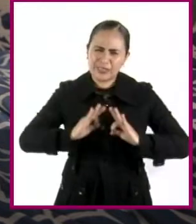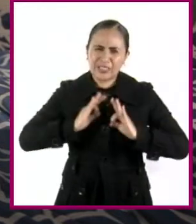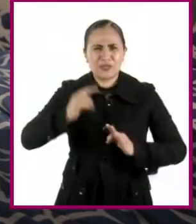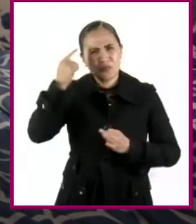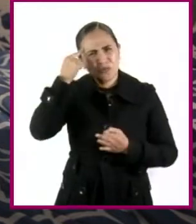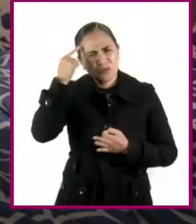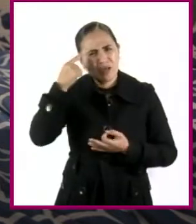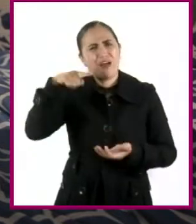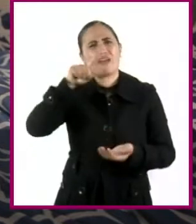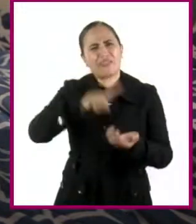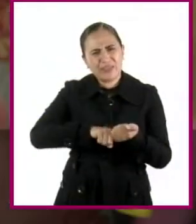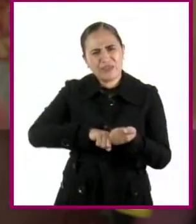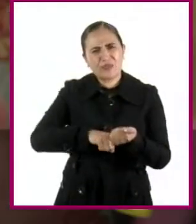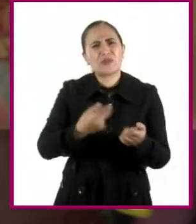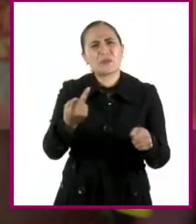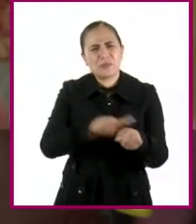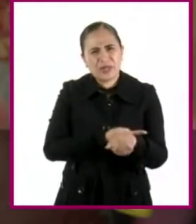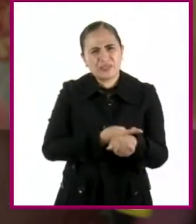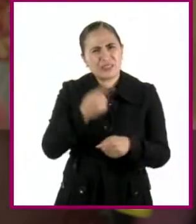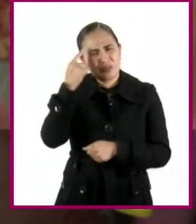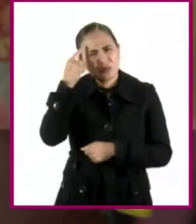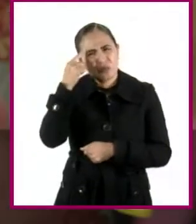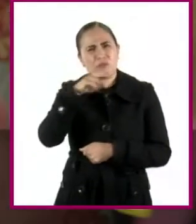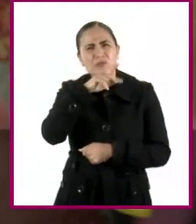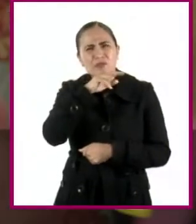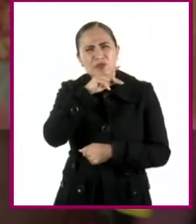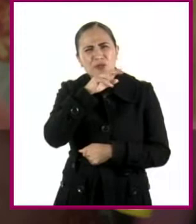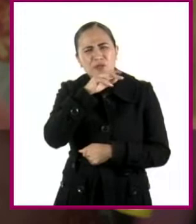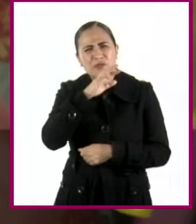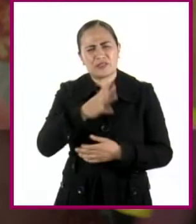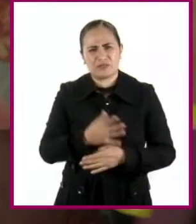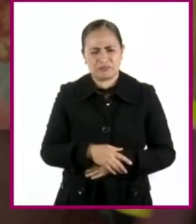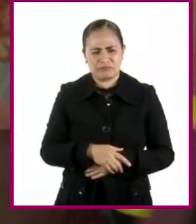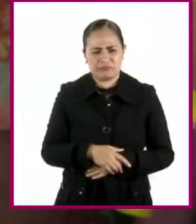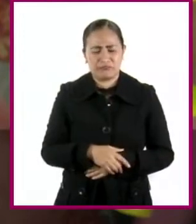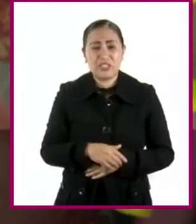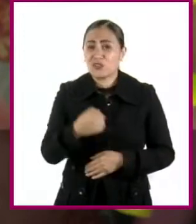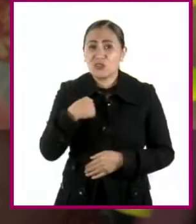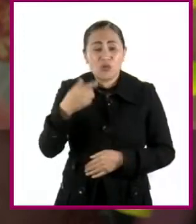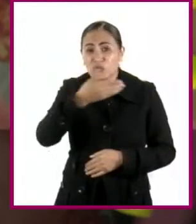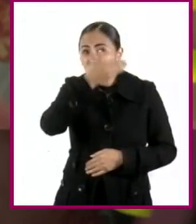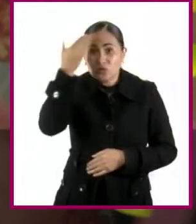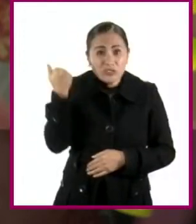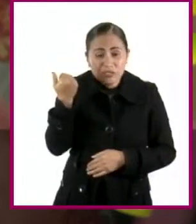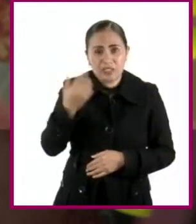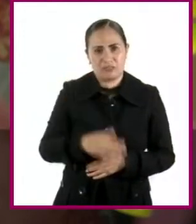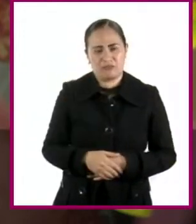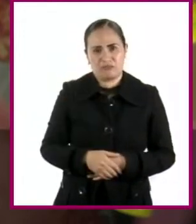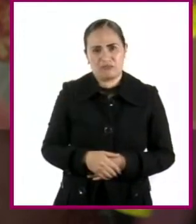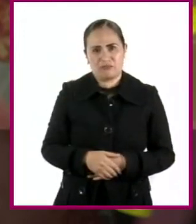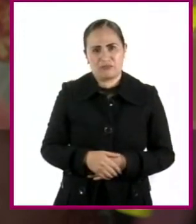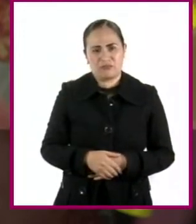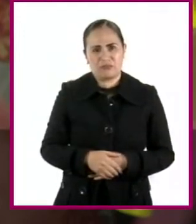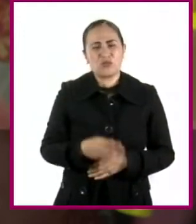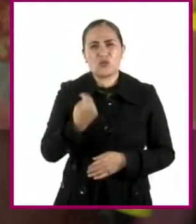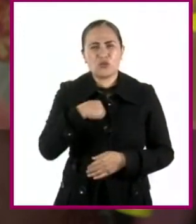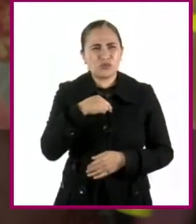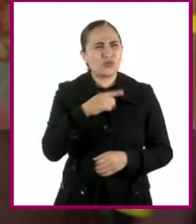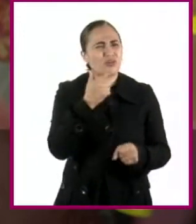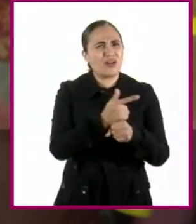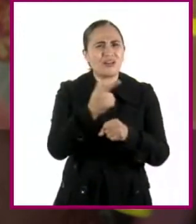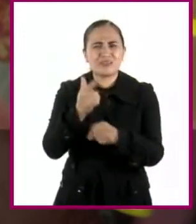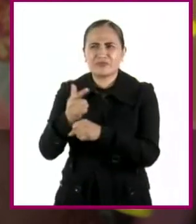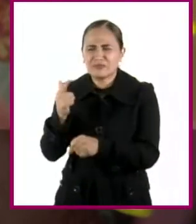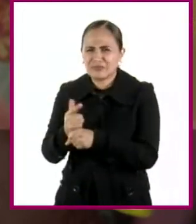mi pequeña saltamontes? No lo sé. Y sé que cuando no ubicamos aquello que nos